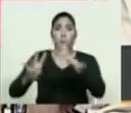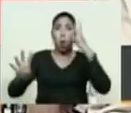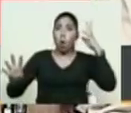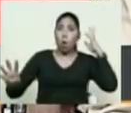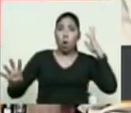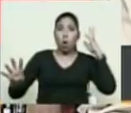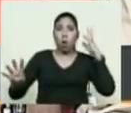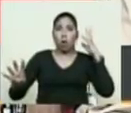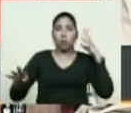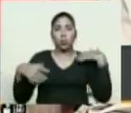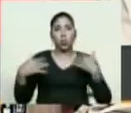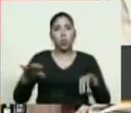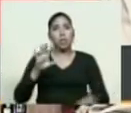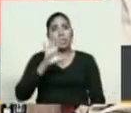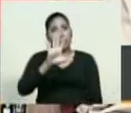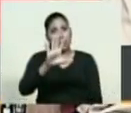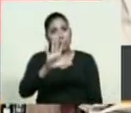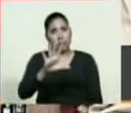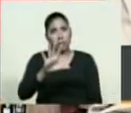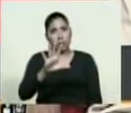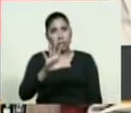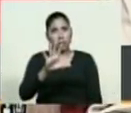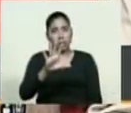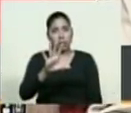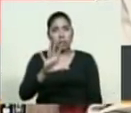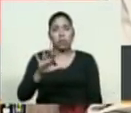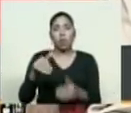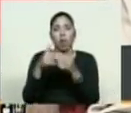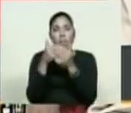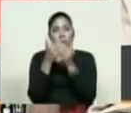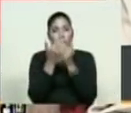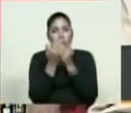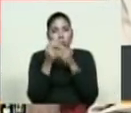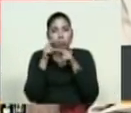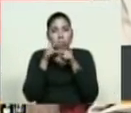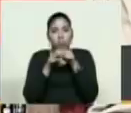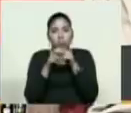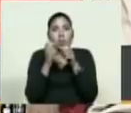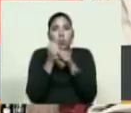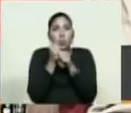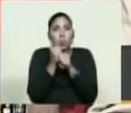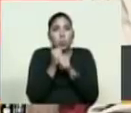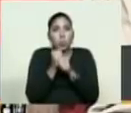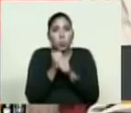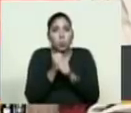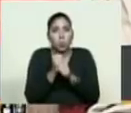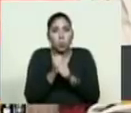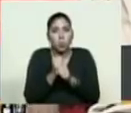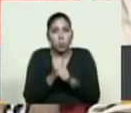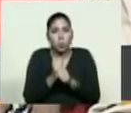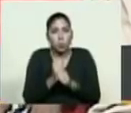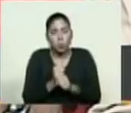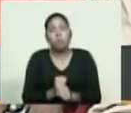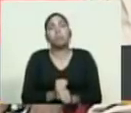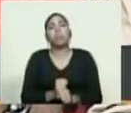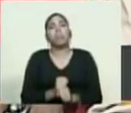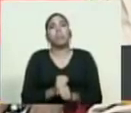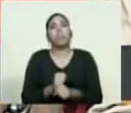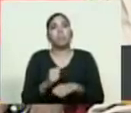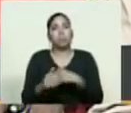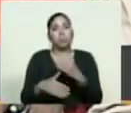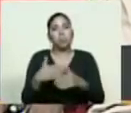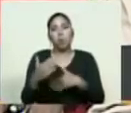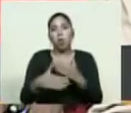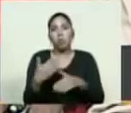haciendo colas desde las 5 de la mañana, sentados, esperando que comenzara un proceso que desafortunadamente el